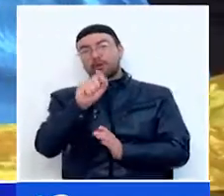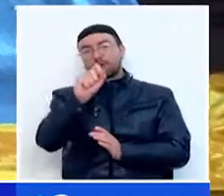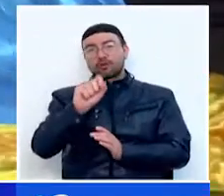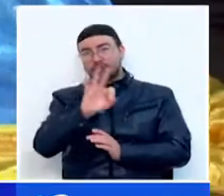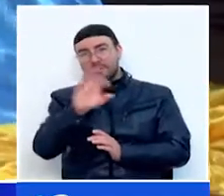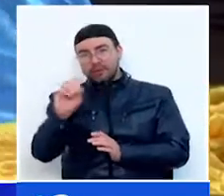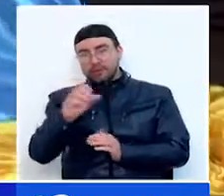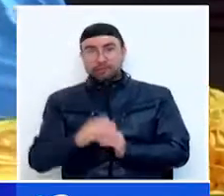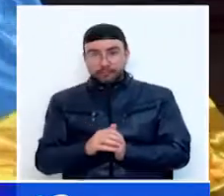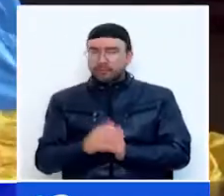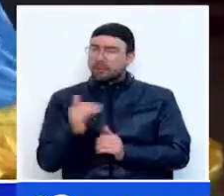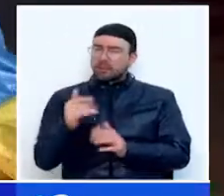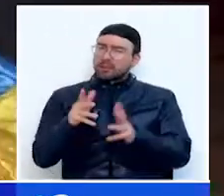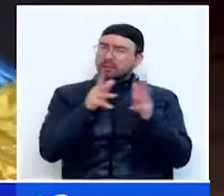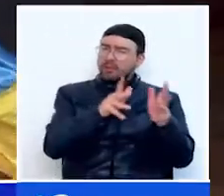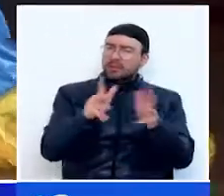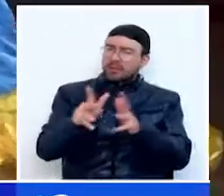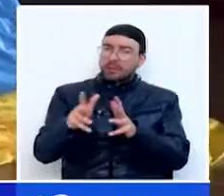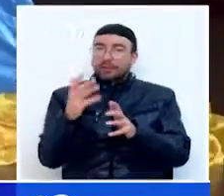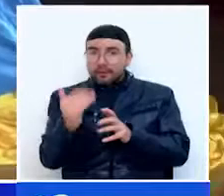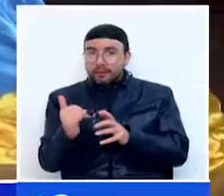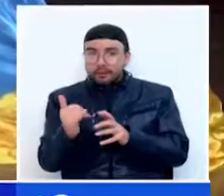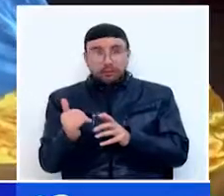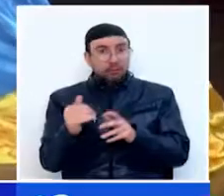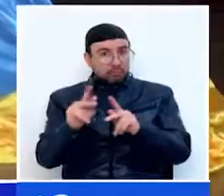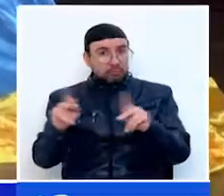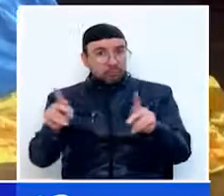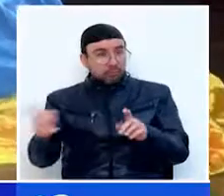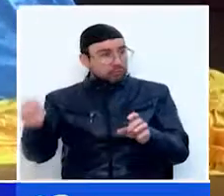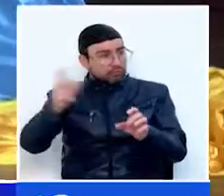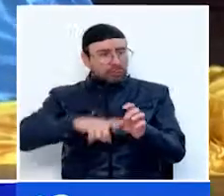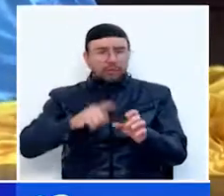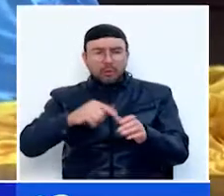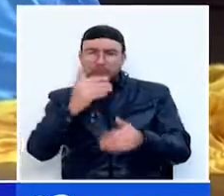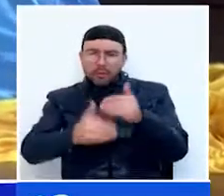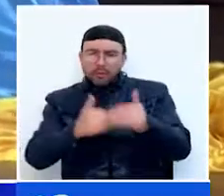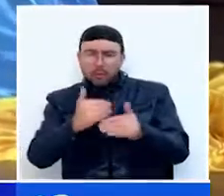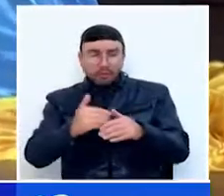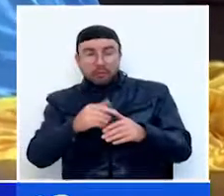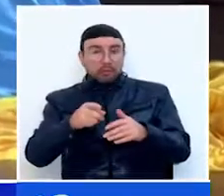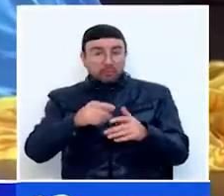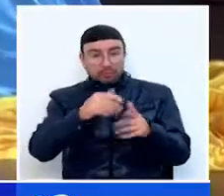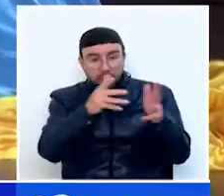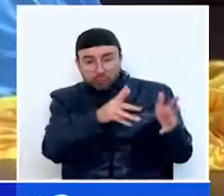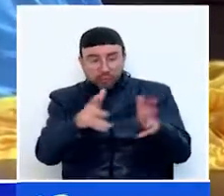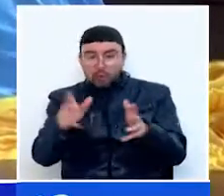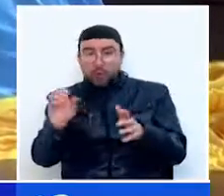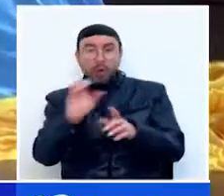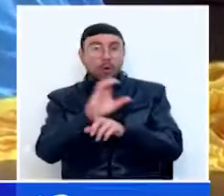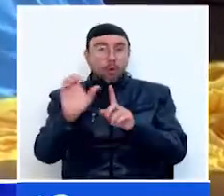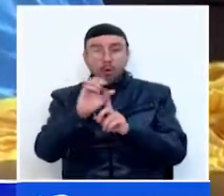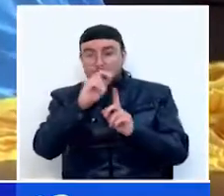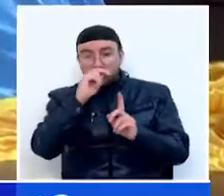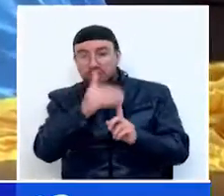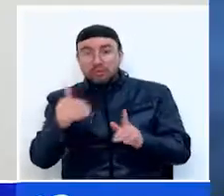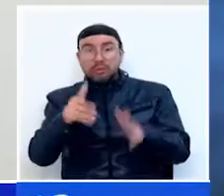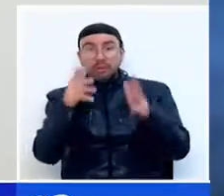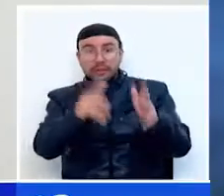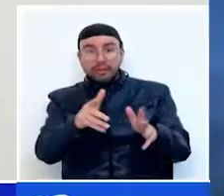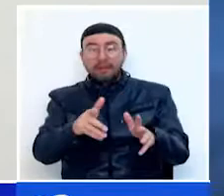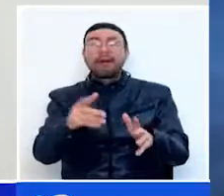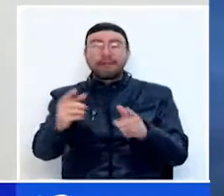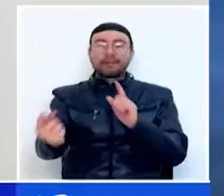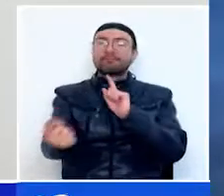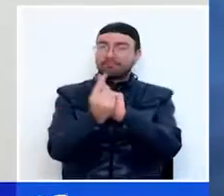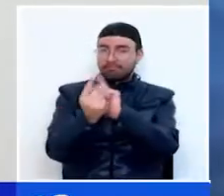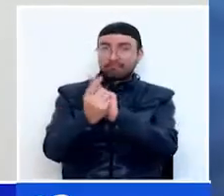va dirigido especialmente a formadores que estén integrados a procesos pedagógicos o culturales dentro de la enseñanza infantil. Todas las personas que